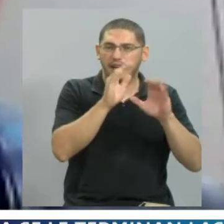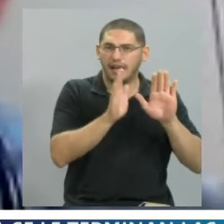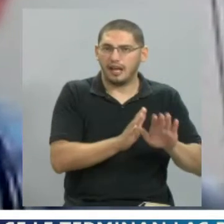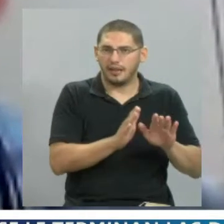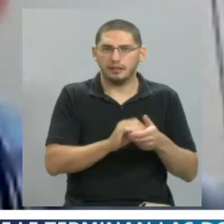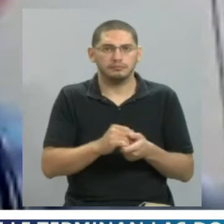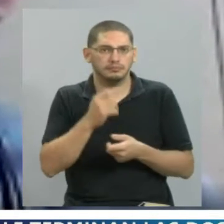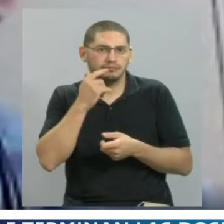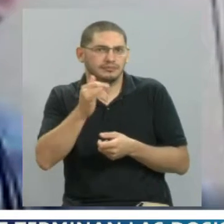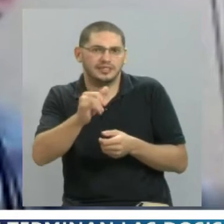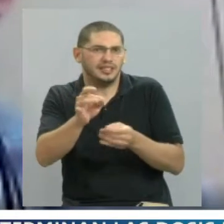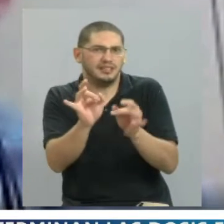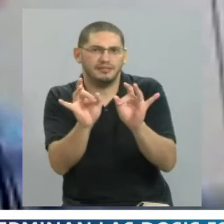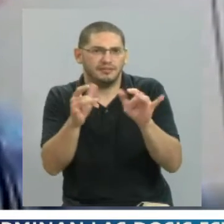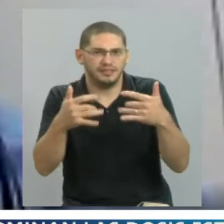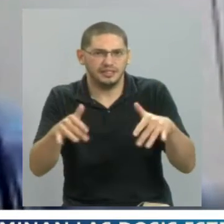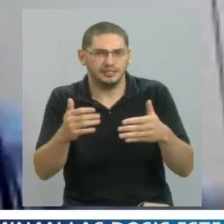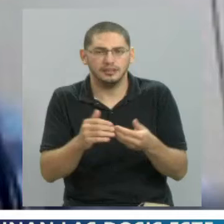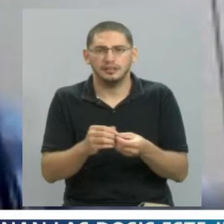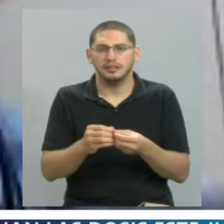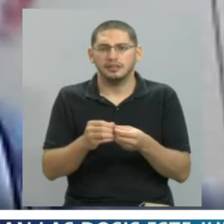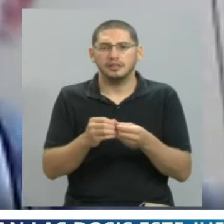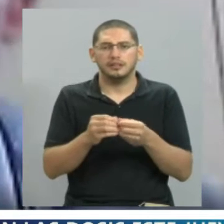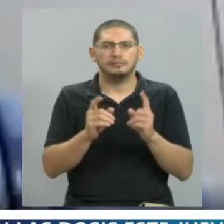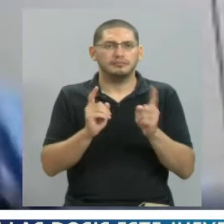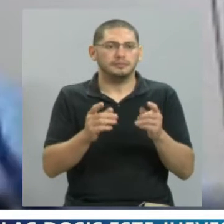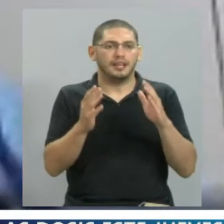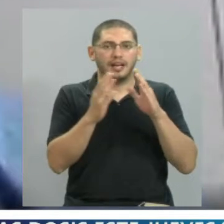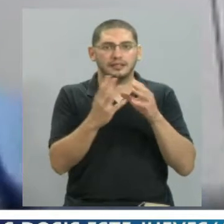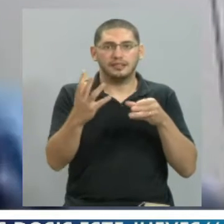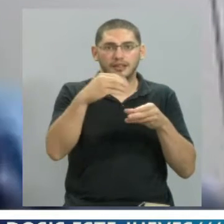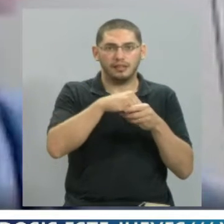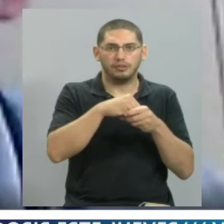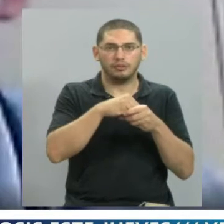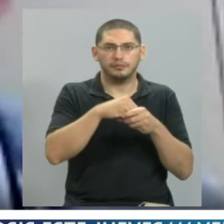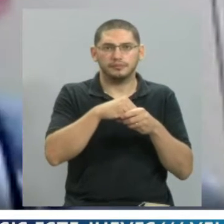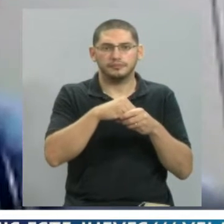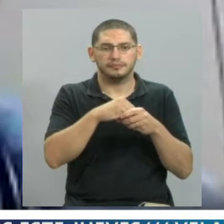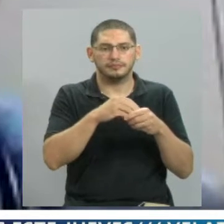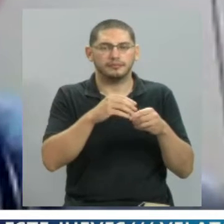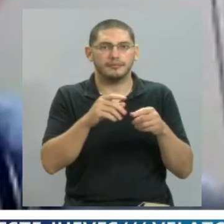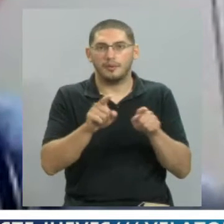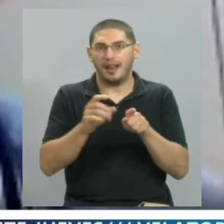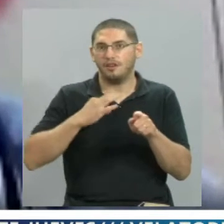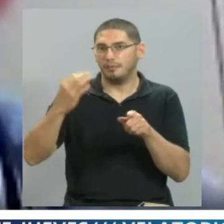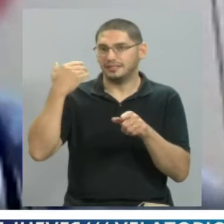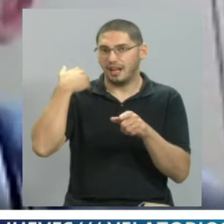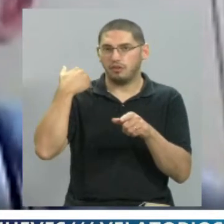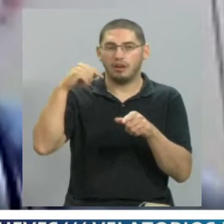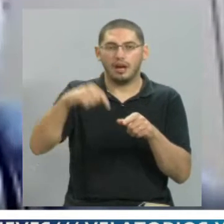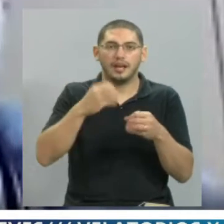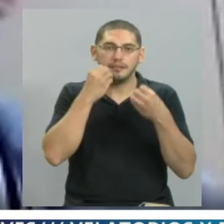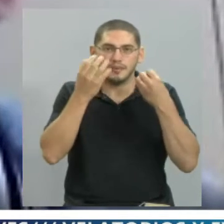extremadamente difícil generar condiciones de encierro mejores que las que se generaron el año pasado. Por eso lo que